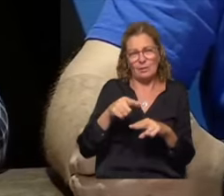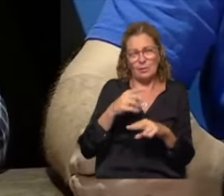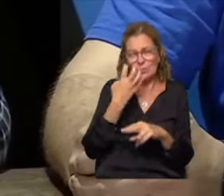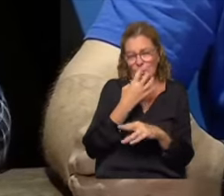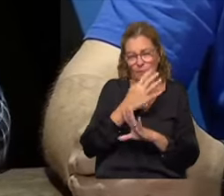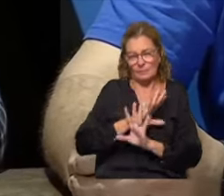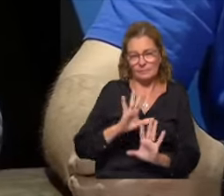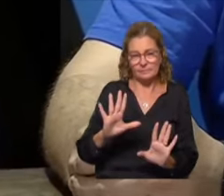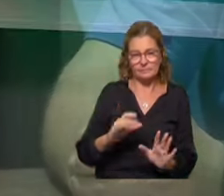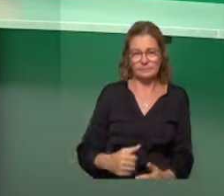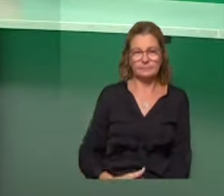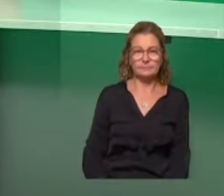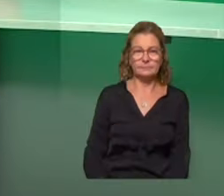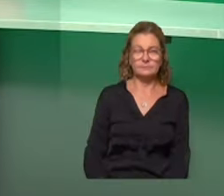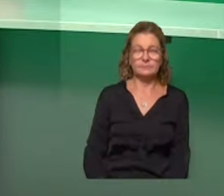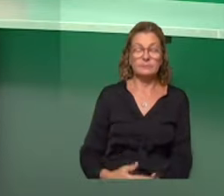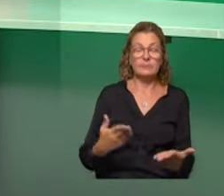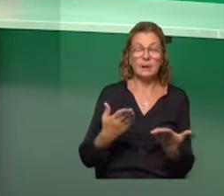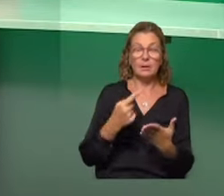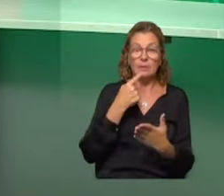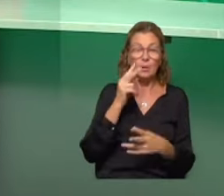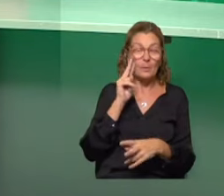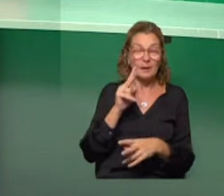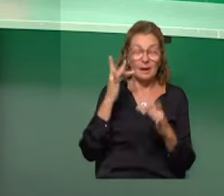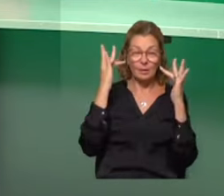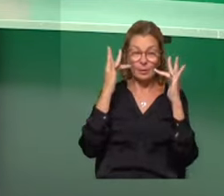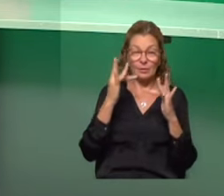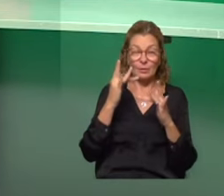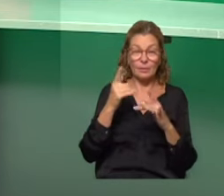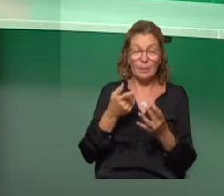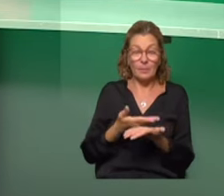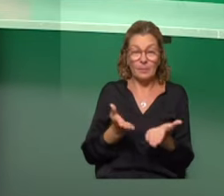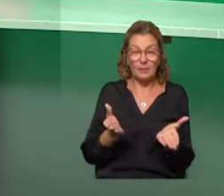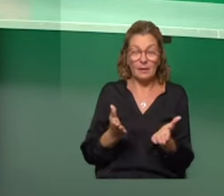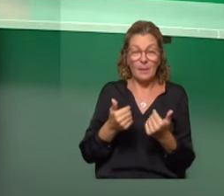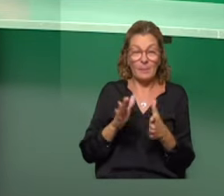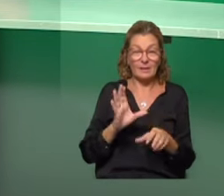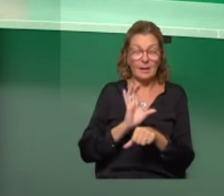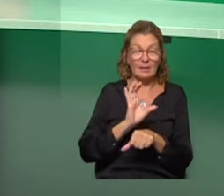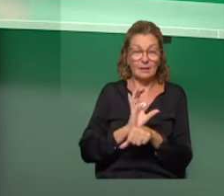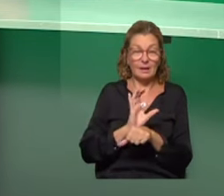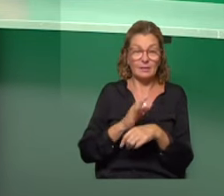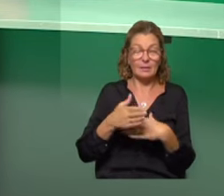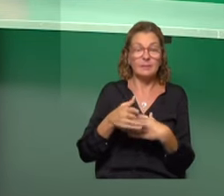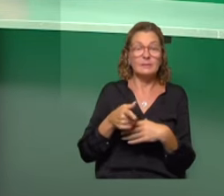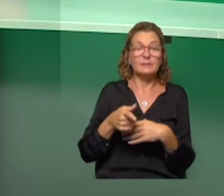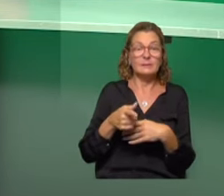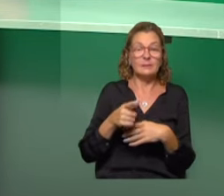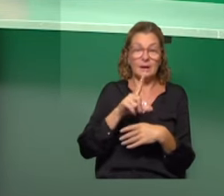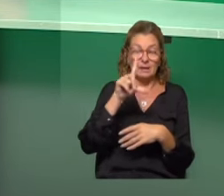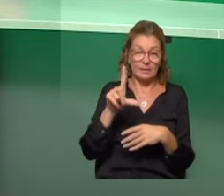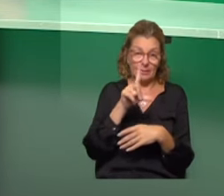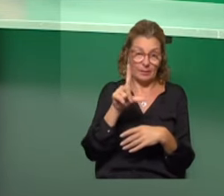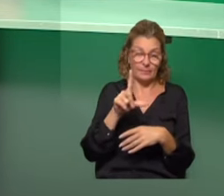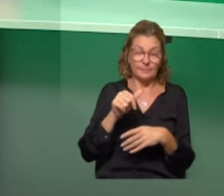disparate. Ahora completamos la mirada hacia la educación con lo que está pasando en el comienzo de cursos o cerca de ese comienzo en secundaria.